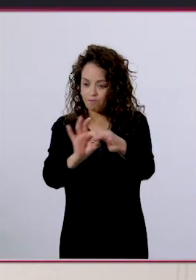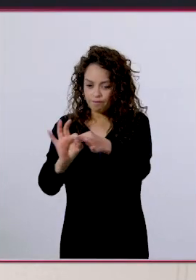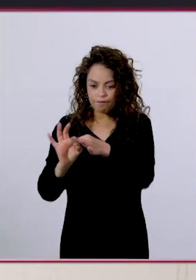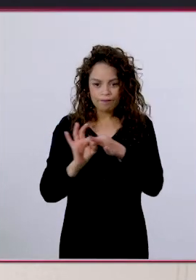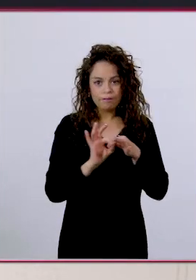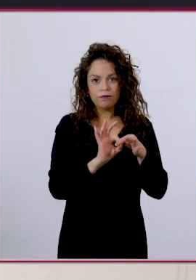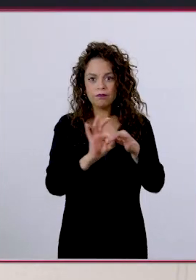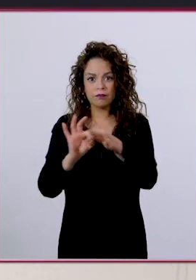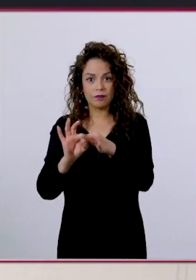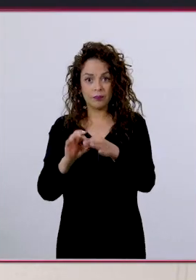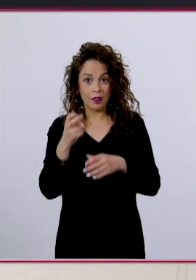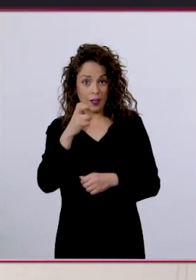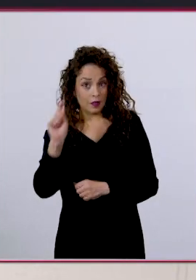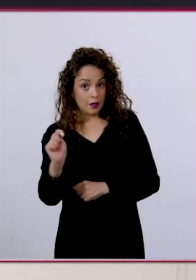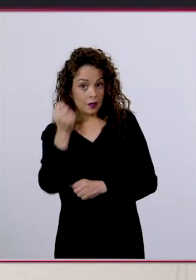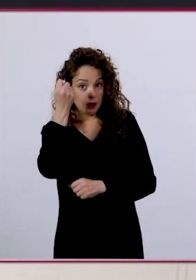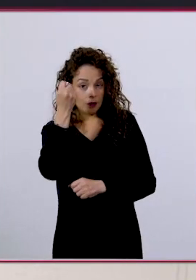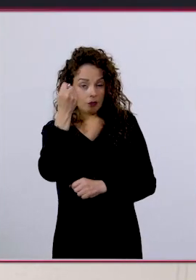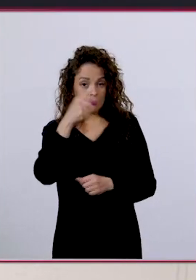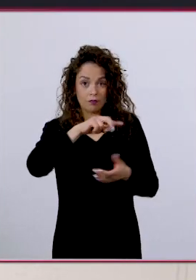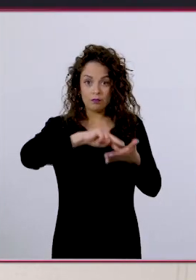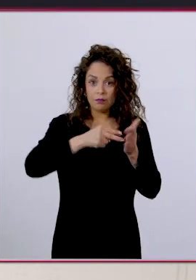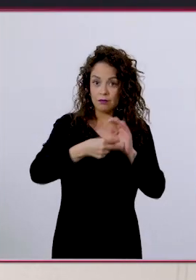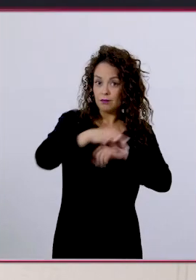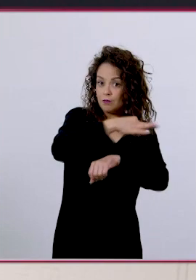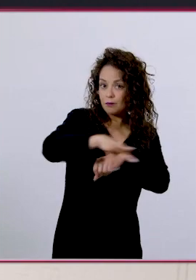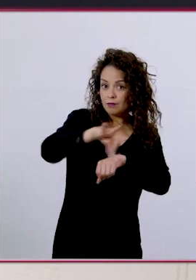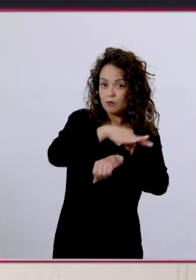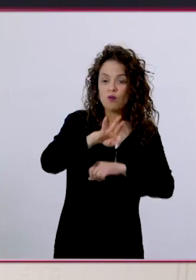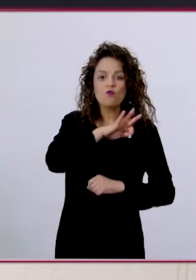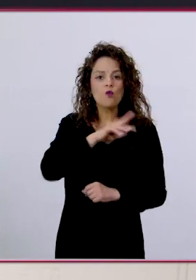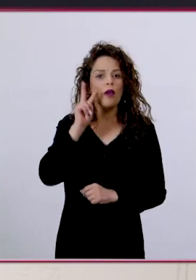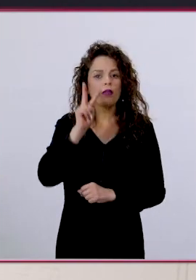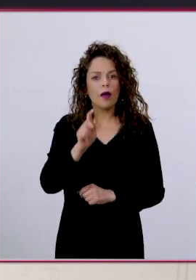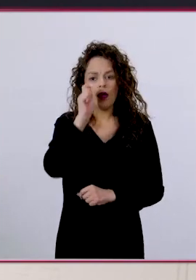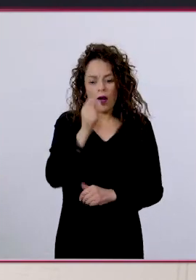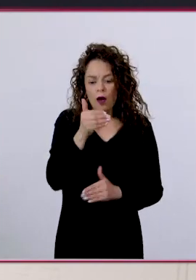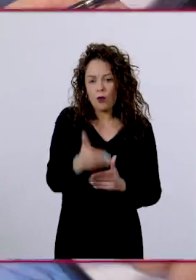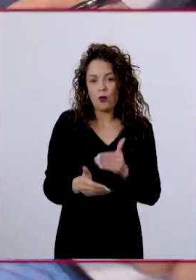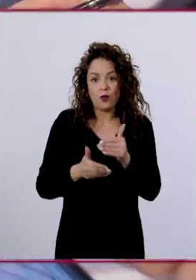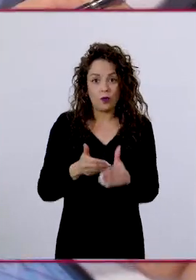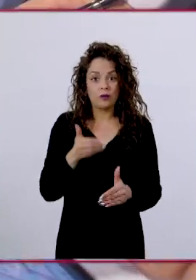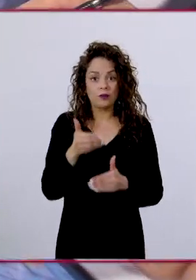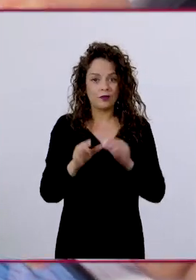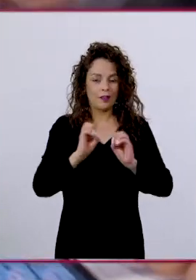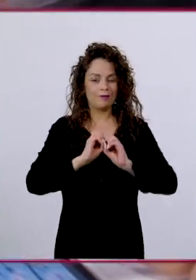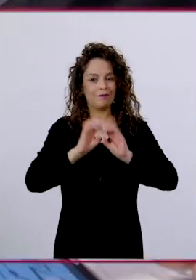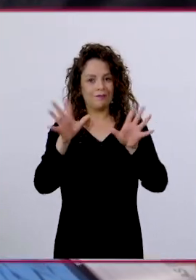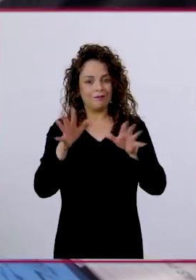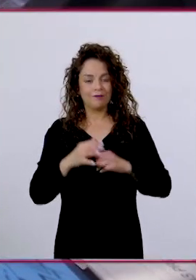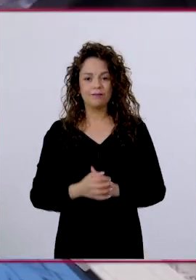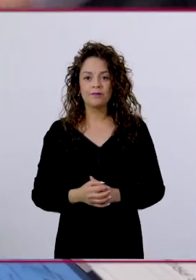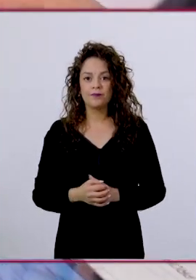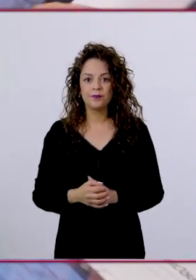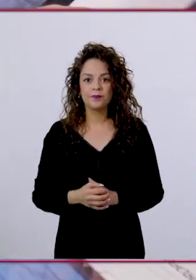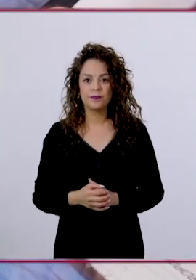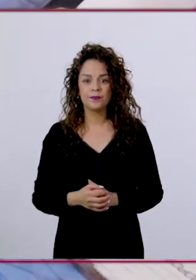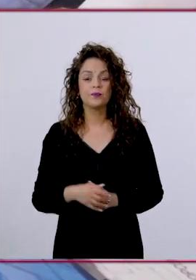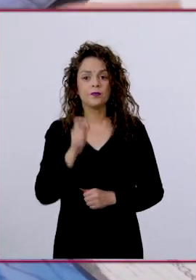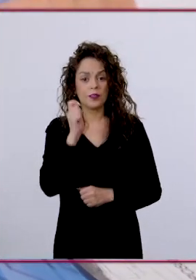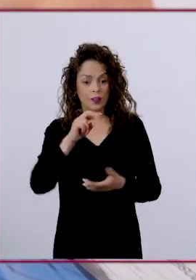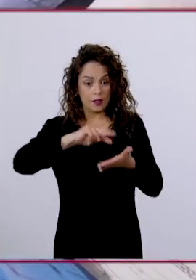entre arquitectura y tecnología se aprecia en cada una de sus fases y procesos. Podríamos decir que